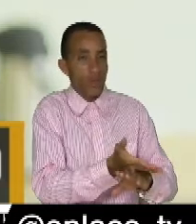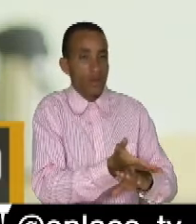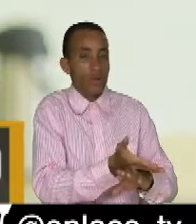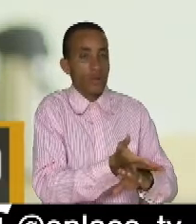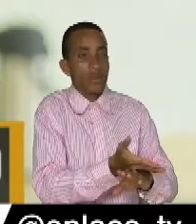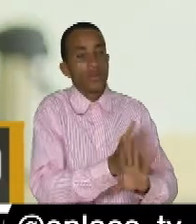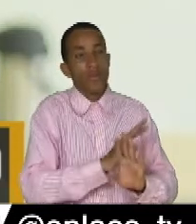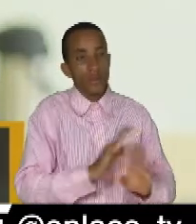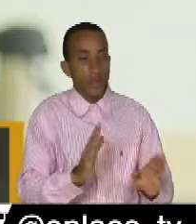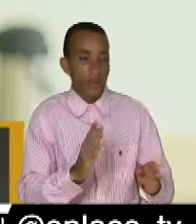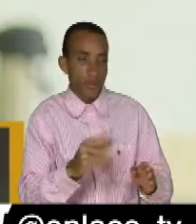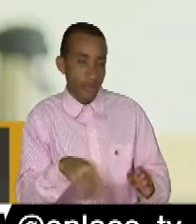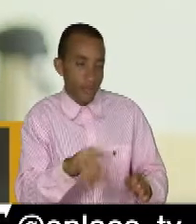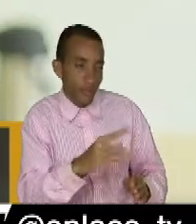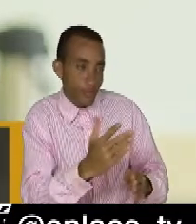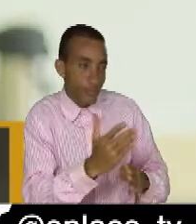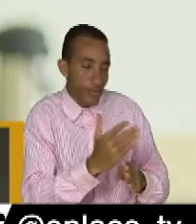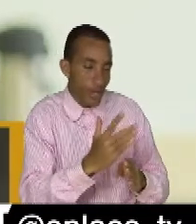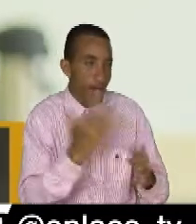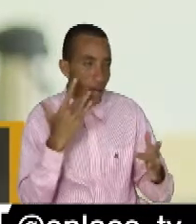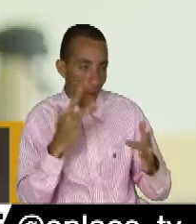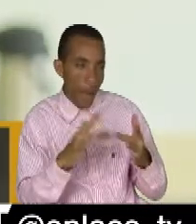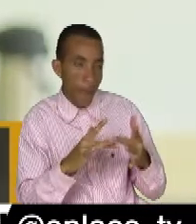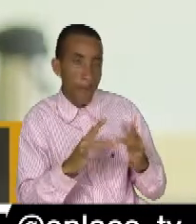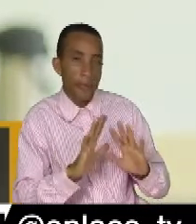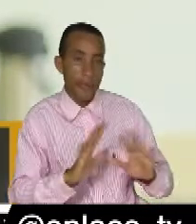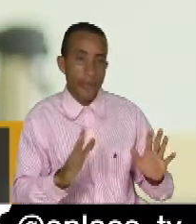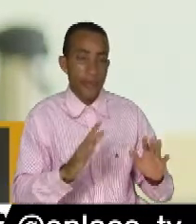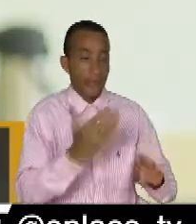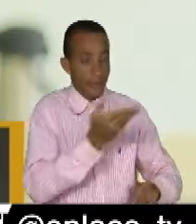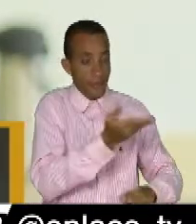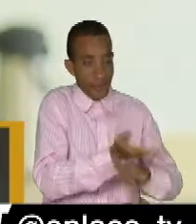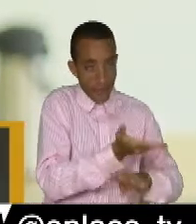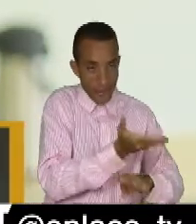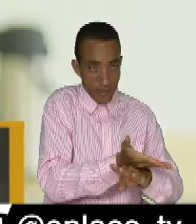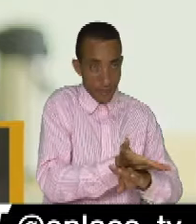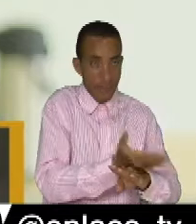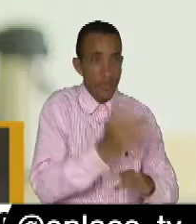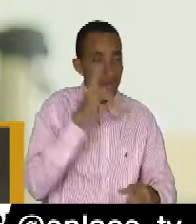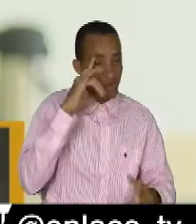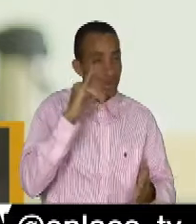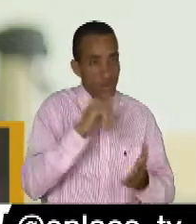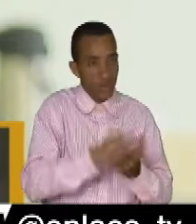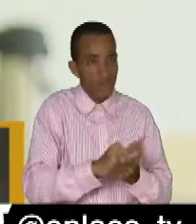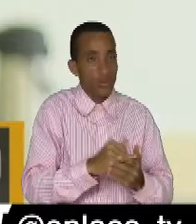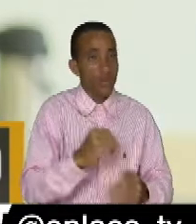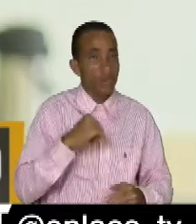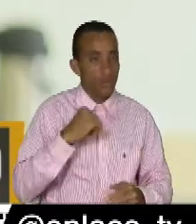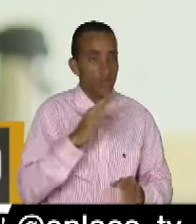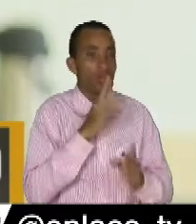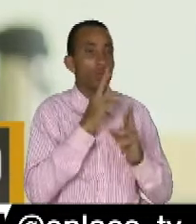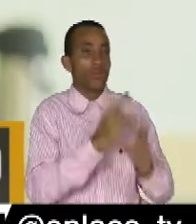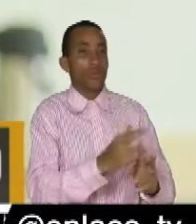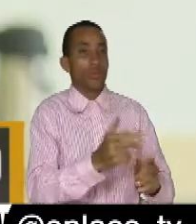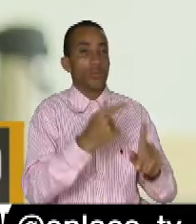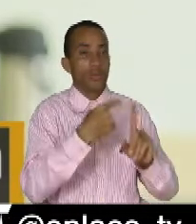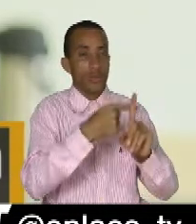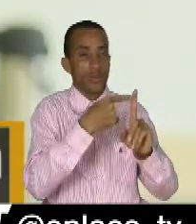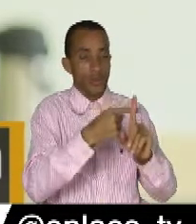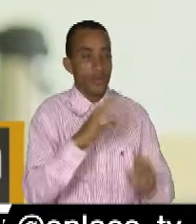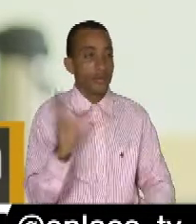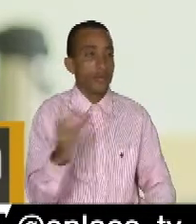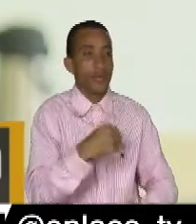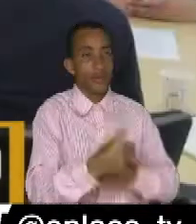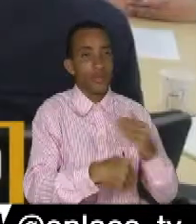la problemática, y yo creería que estas propuestas yo creo que tienen una respuesta pues positiva para el desarrollo de